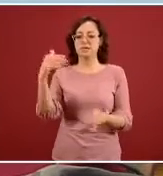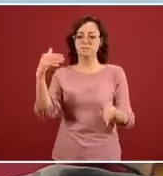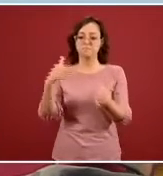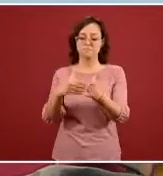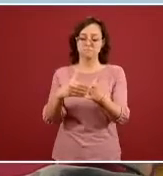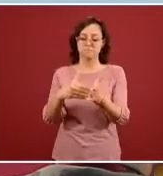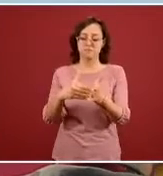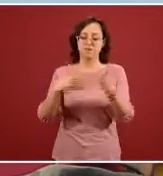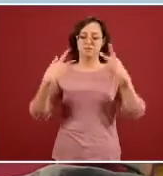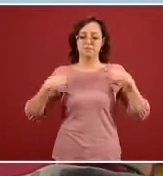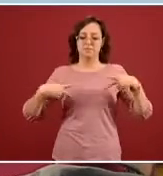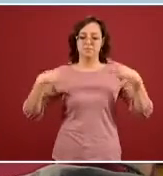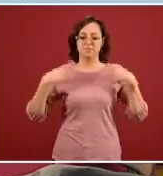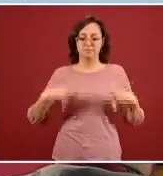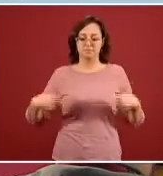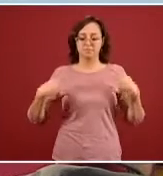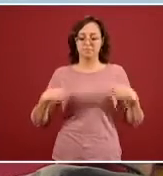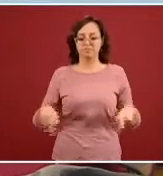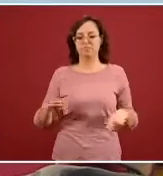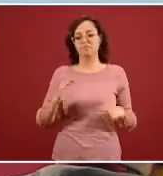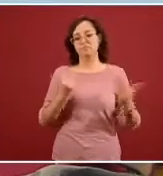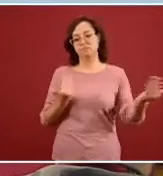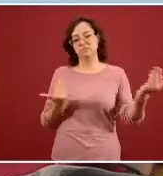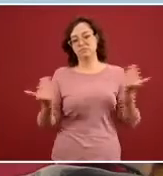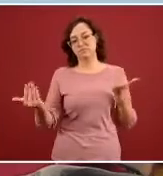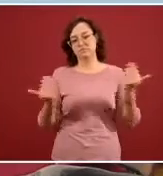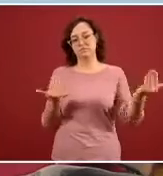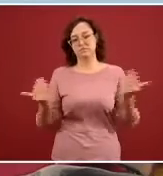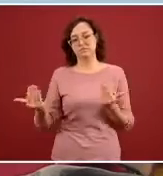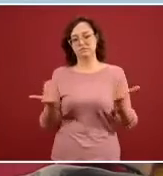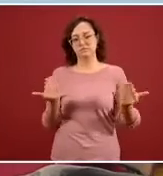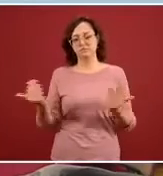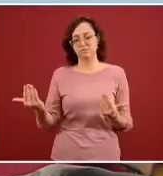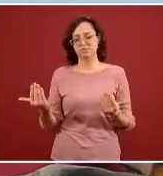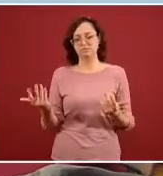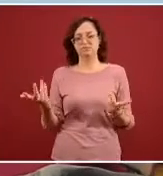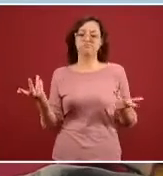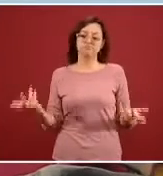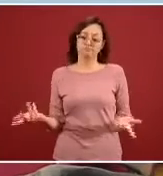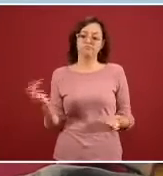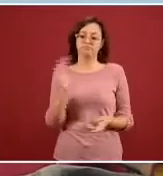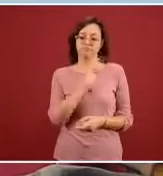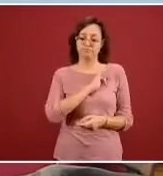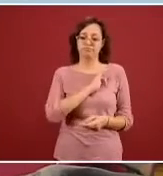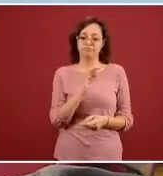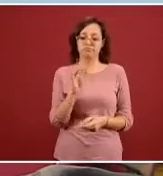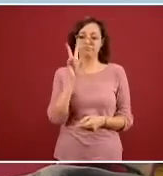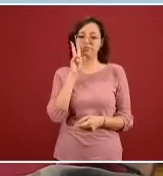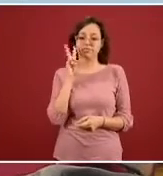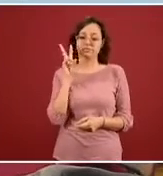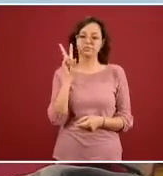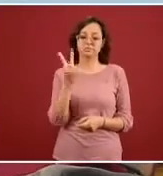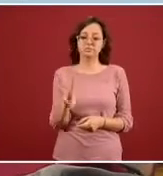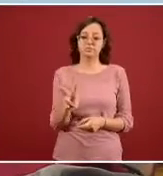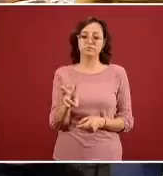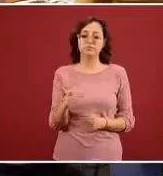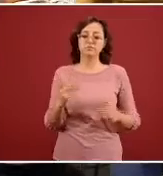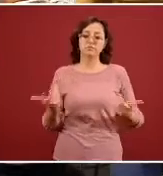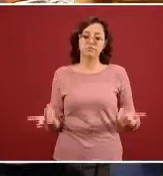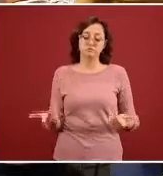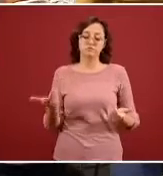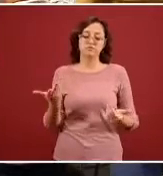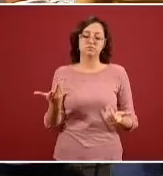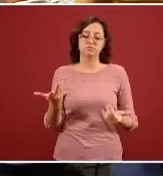habitantes. Y la podemos comparar de uno a otro, y obviamente lo que nos permite es una comparación justa o